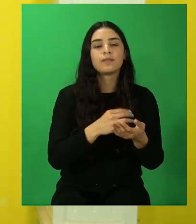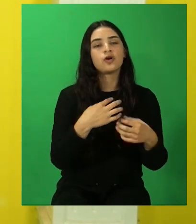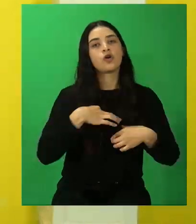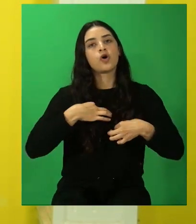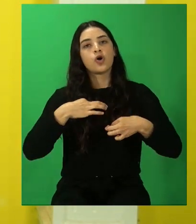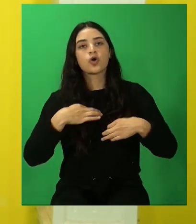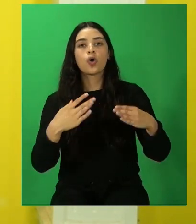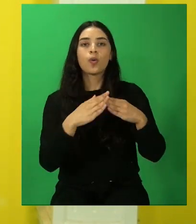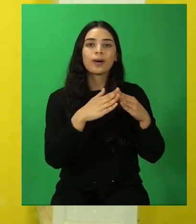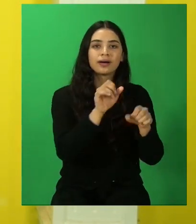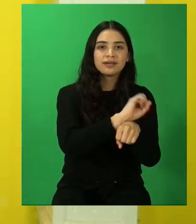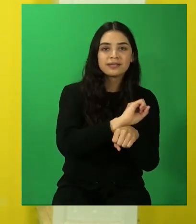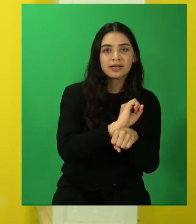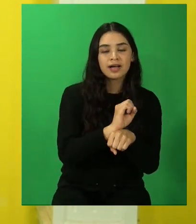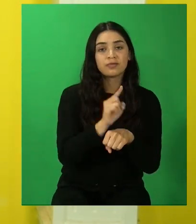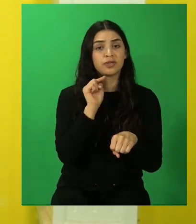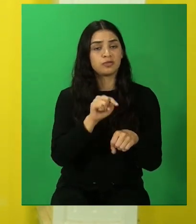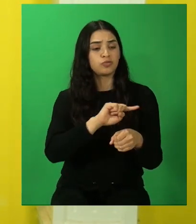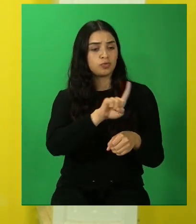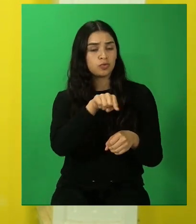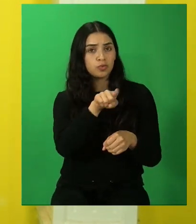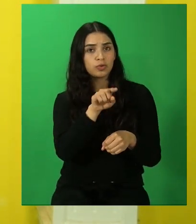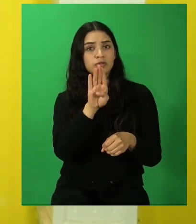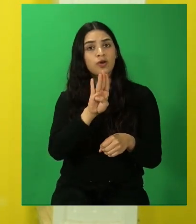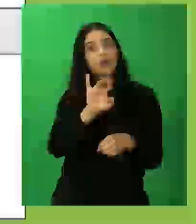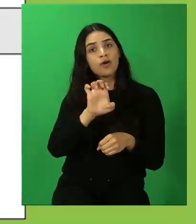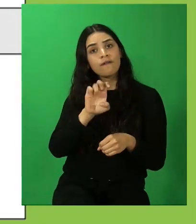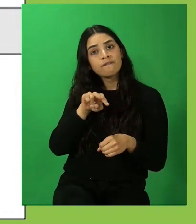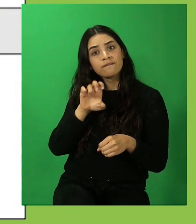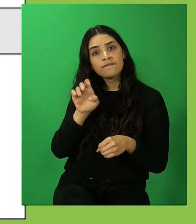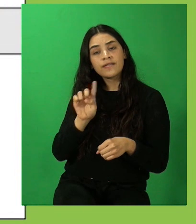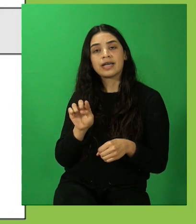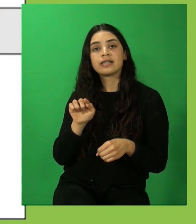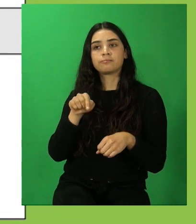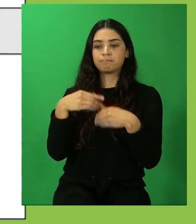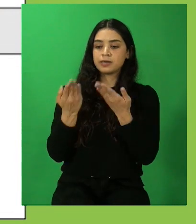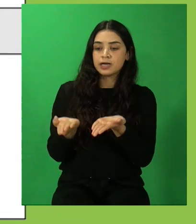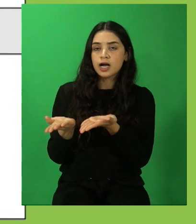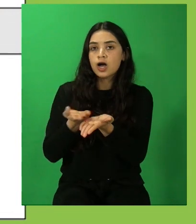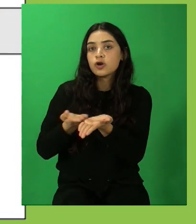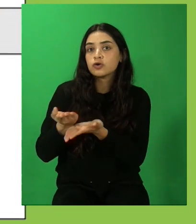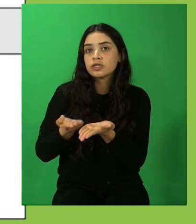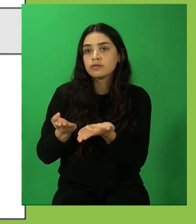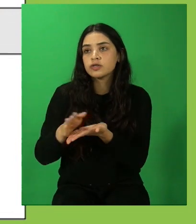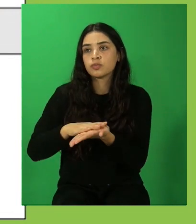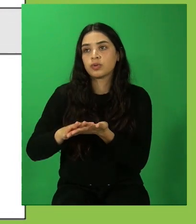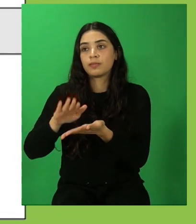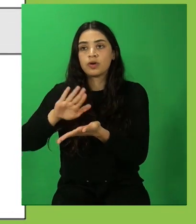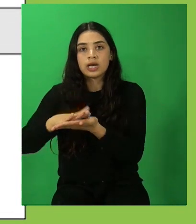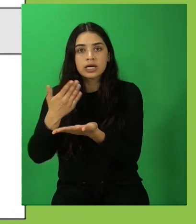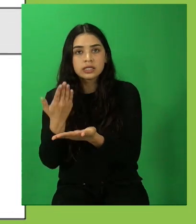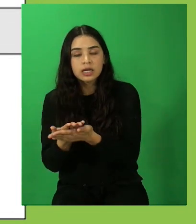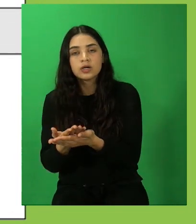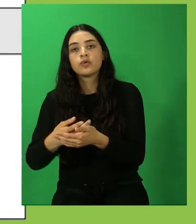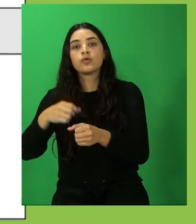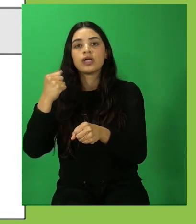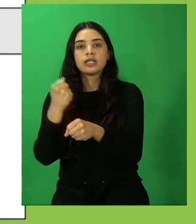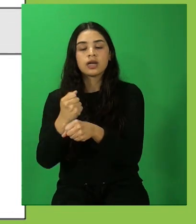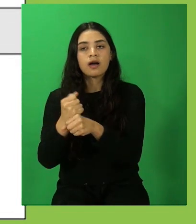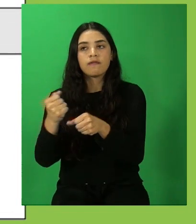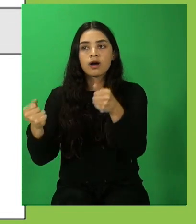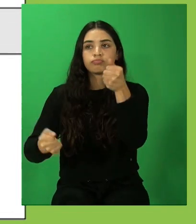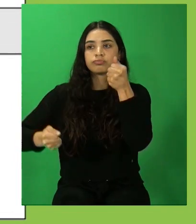son obviamente bienes. Y los servicios, ejemplo, la salud, la educación, el transporte,